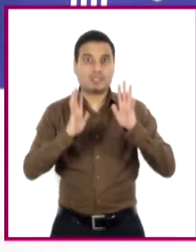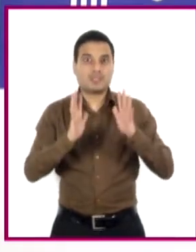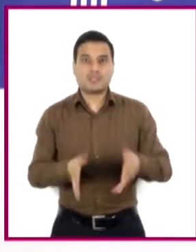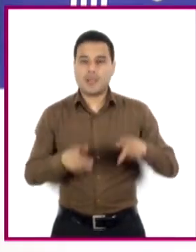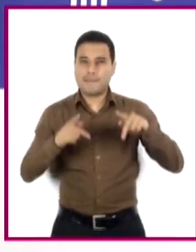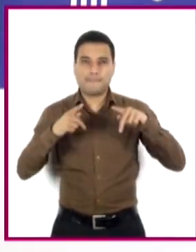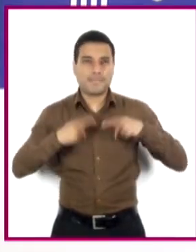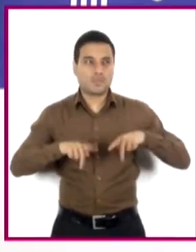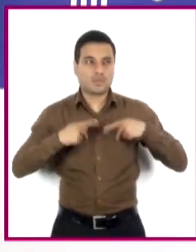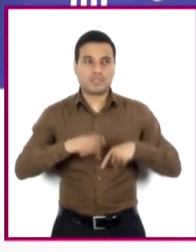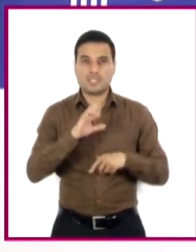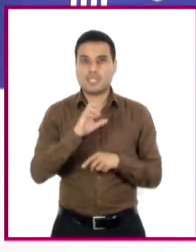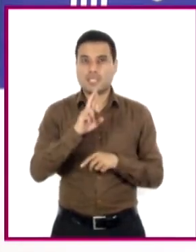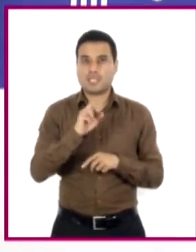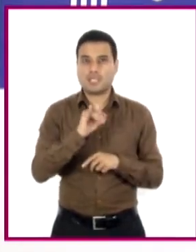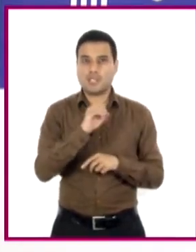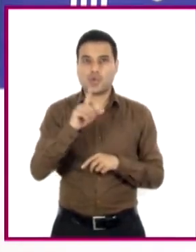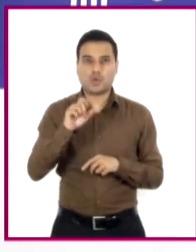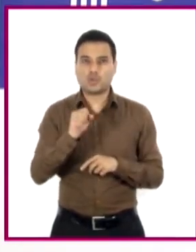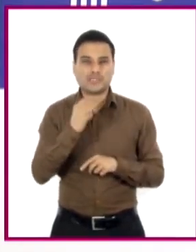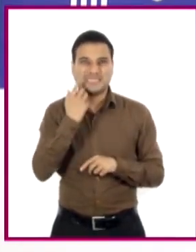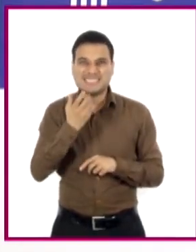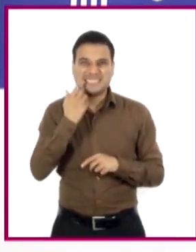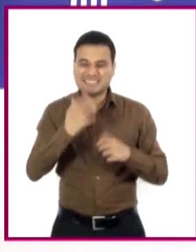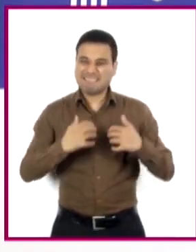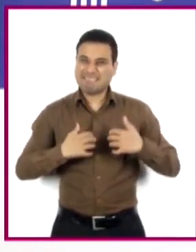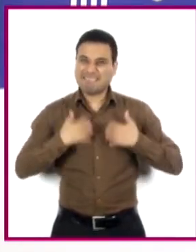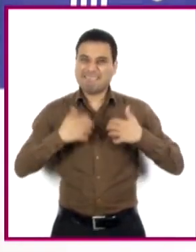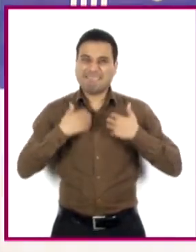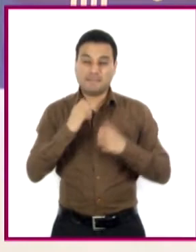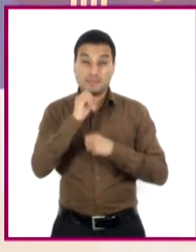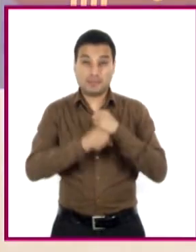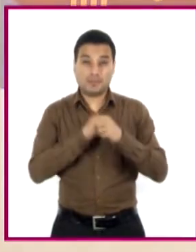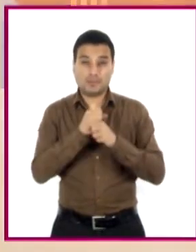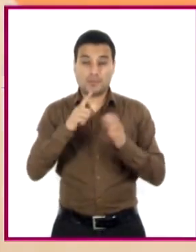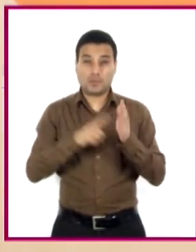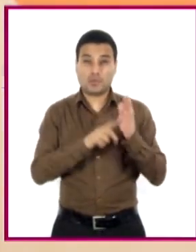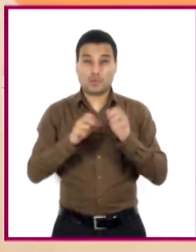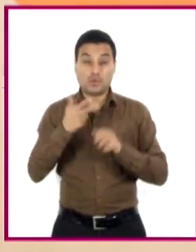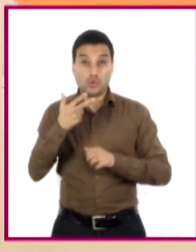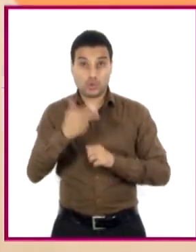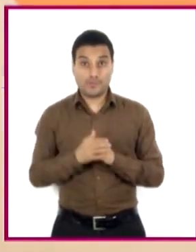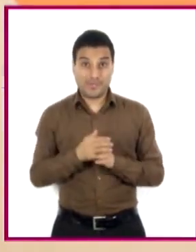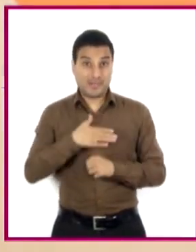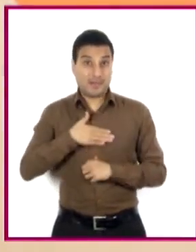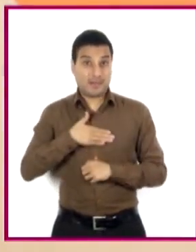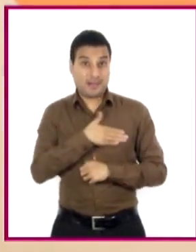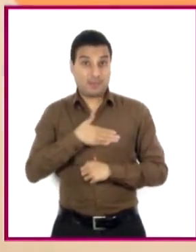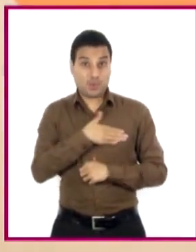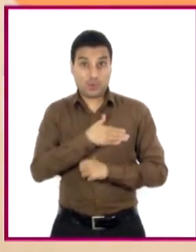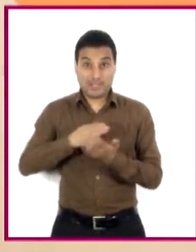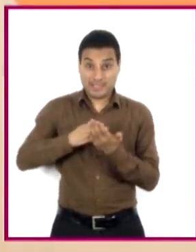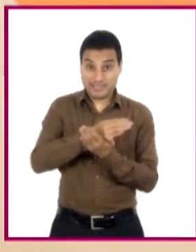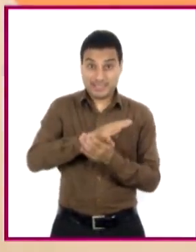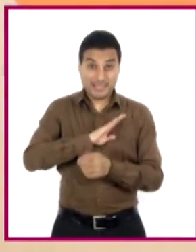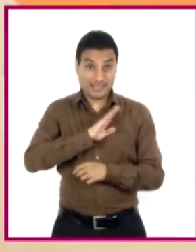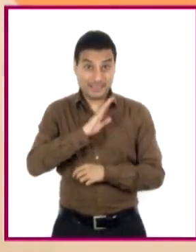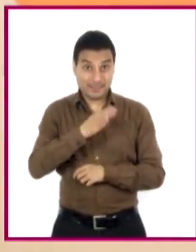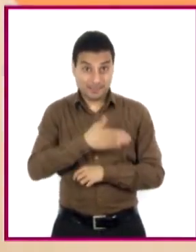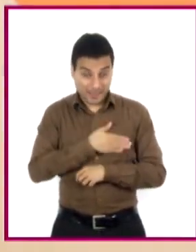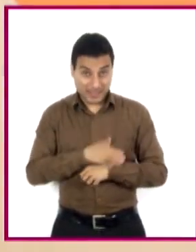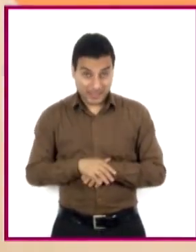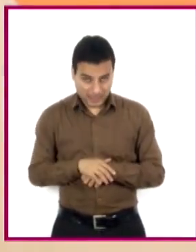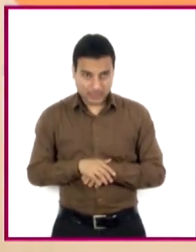sentimiento criollo. Esto se acentuó cuando en 1808 Napoleón Bonaparte y sus tropas invadieron España